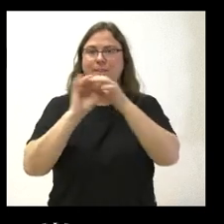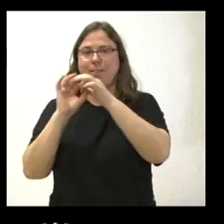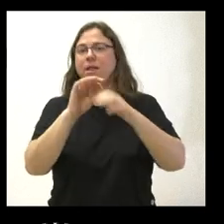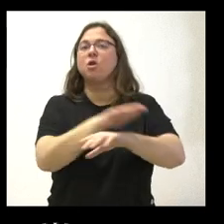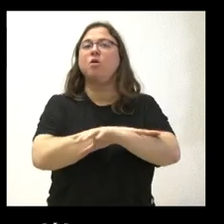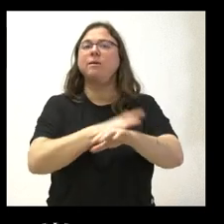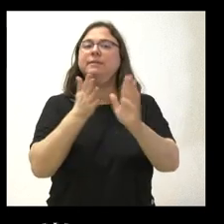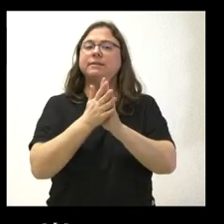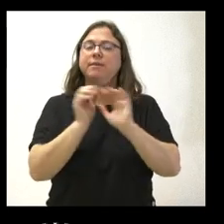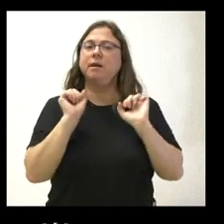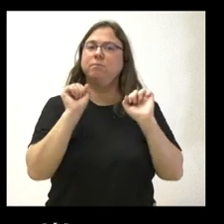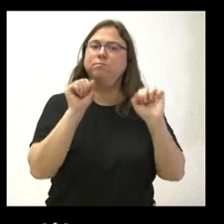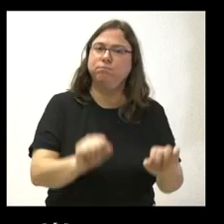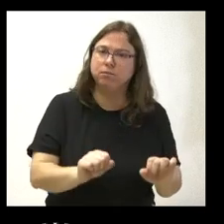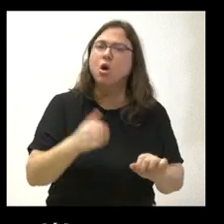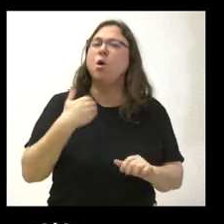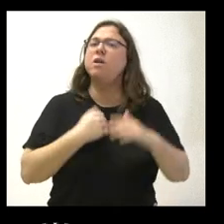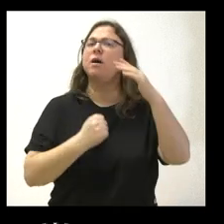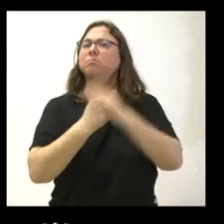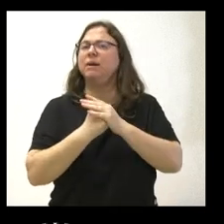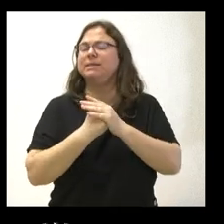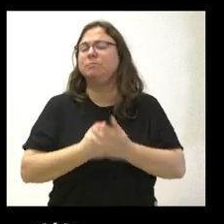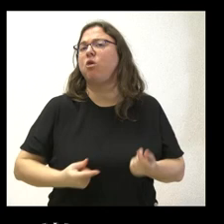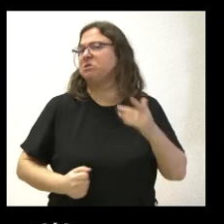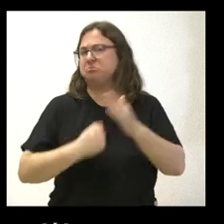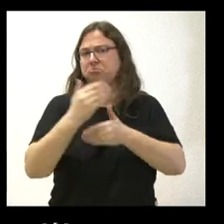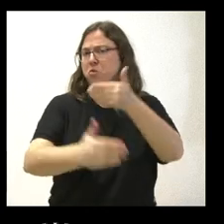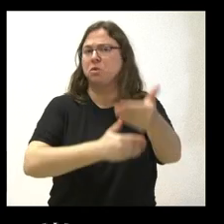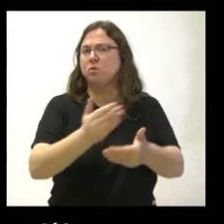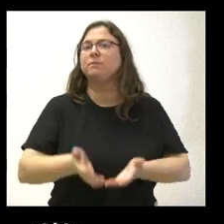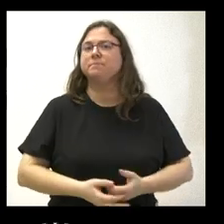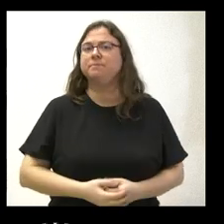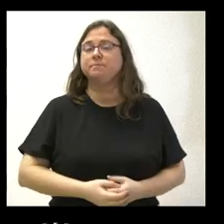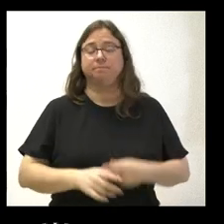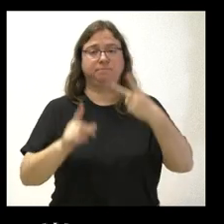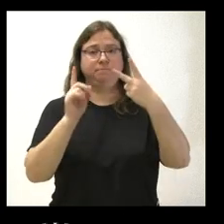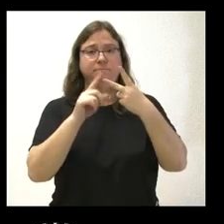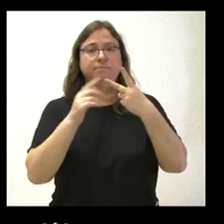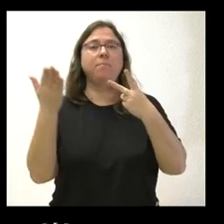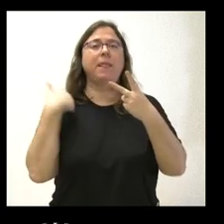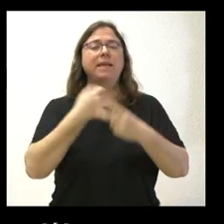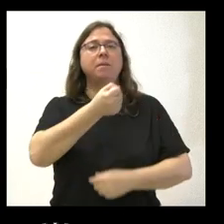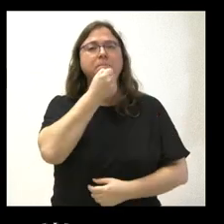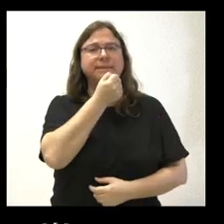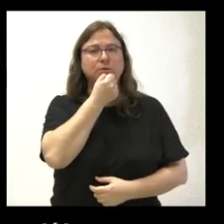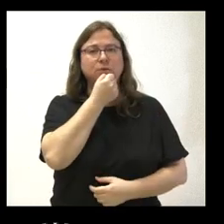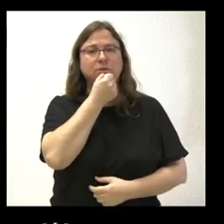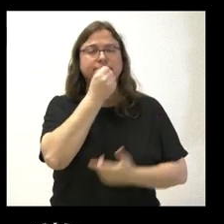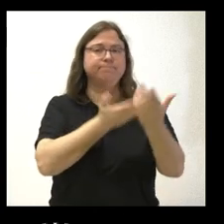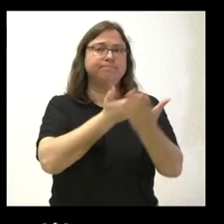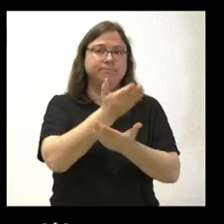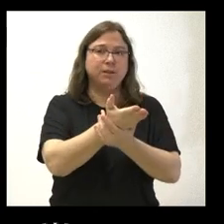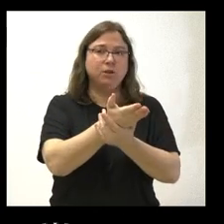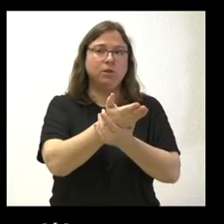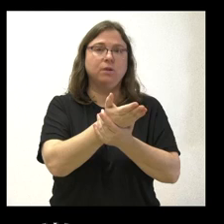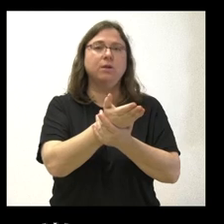retrasar algo o ya con aprobación del techo de gasto ya esto ya va para adelante en segundo lugar ayer el psoe les solicitó o anunció que